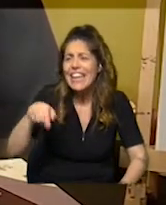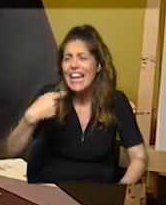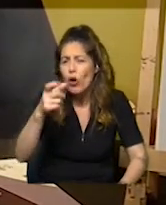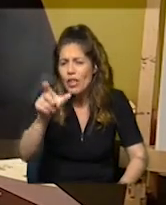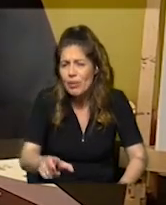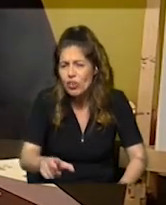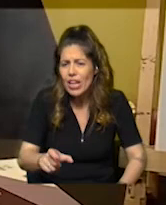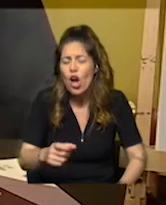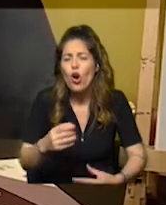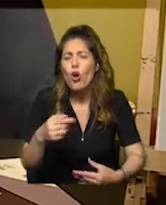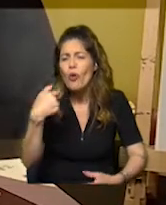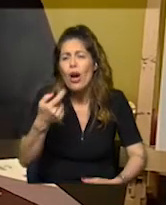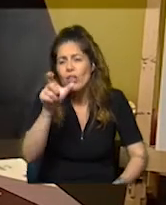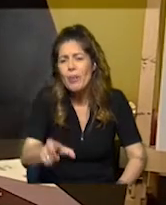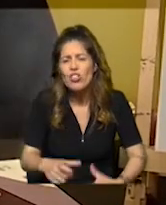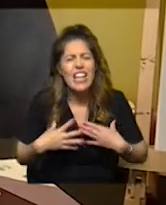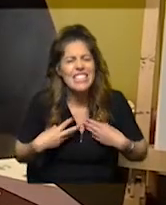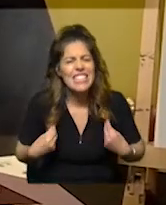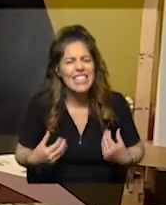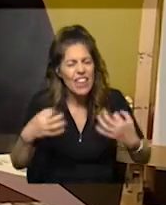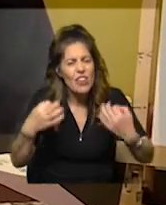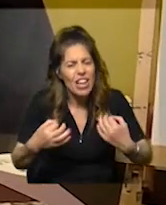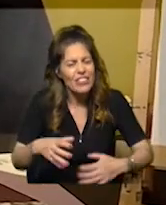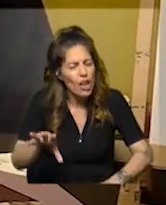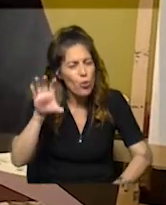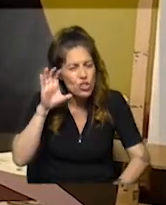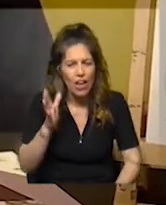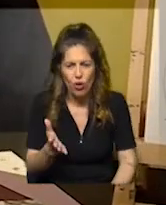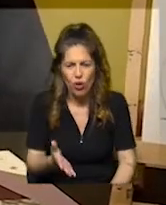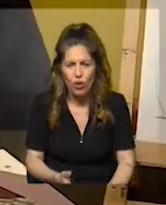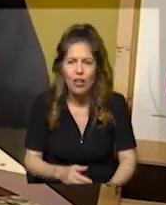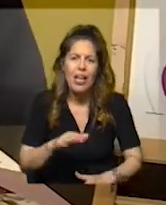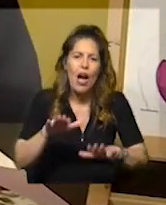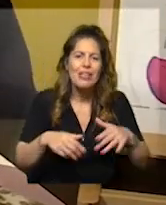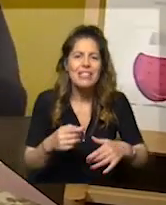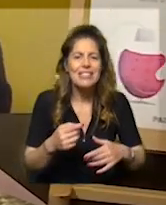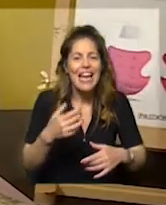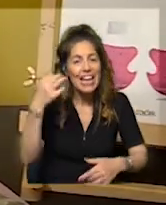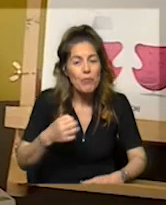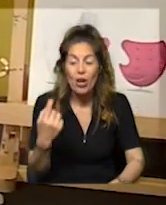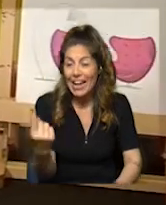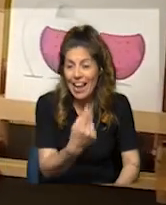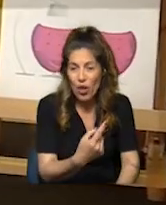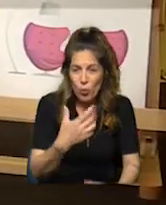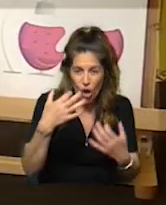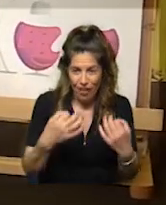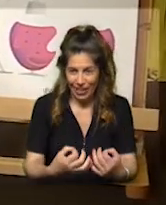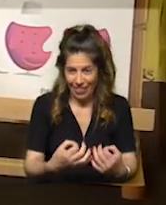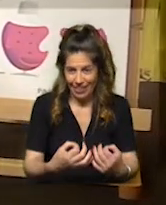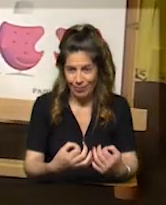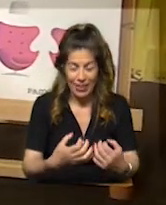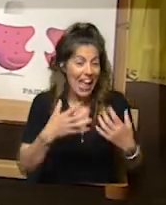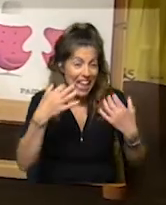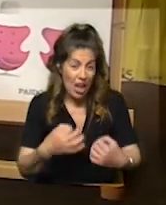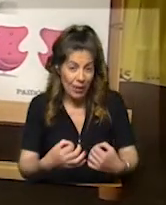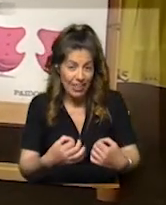se siente realmente escuchado el otro claro el tema es que siempre creemos que cada uno tiene la verdad y la verdad no la